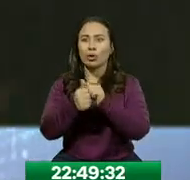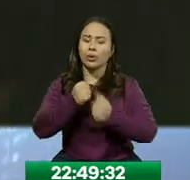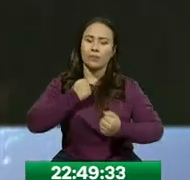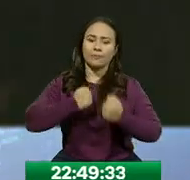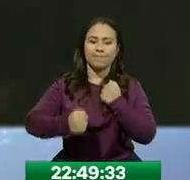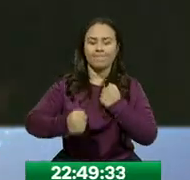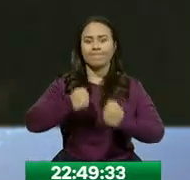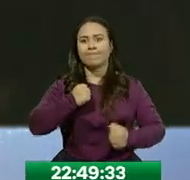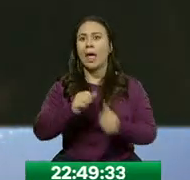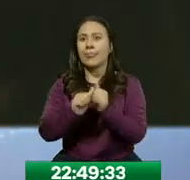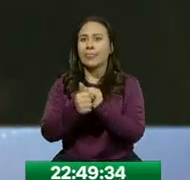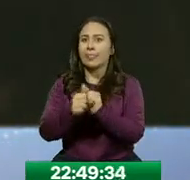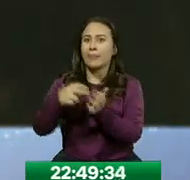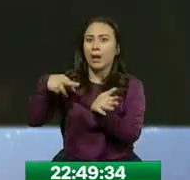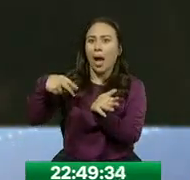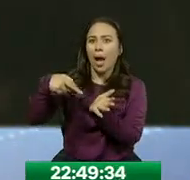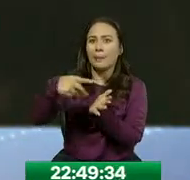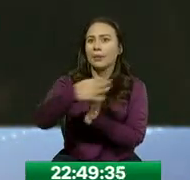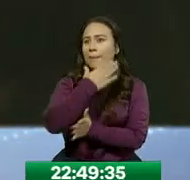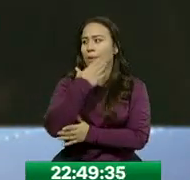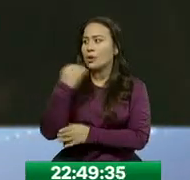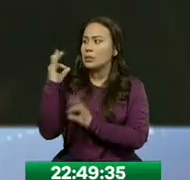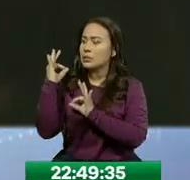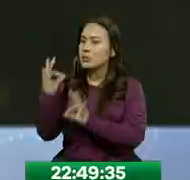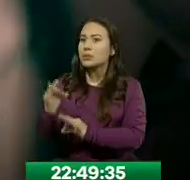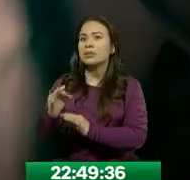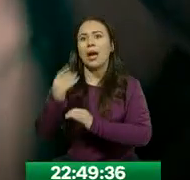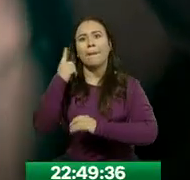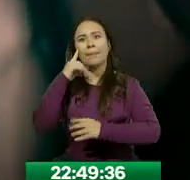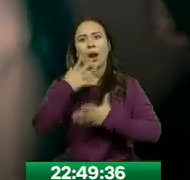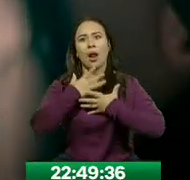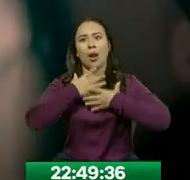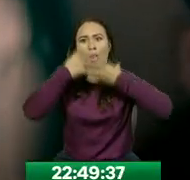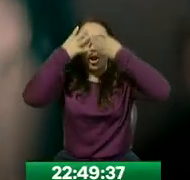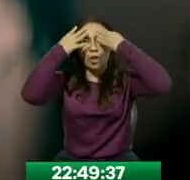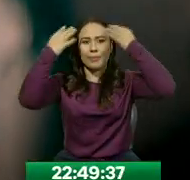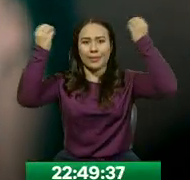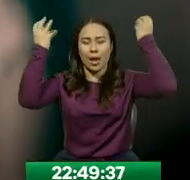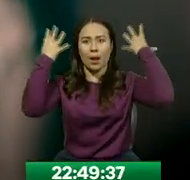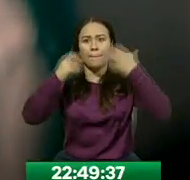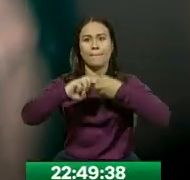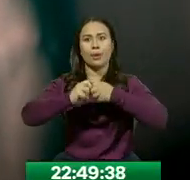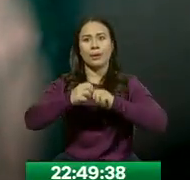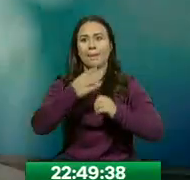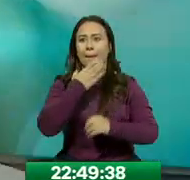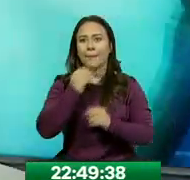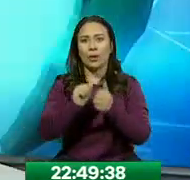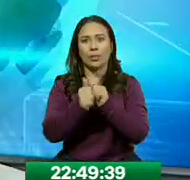logran salir casi siempre de estos cuadros de depresión. Informó Roselena Vázquez.